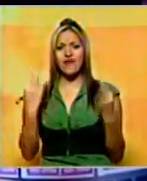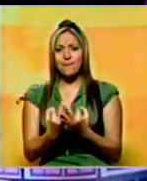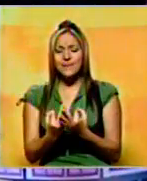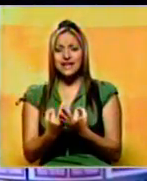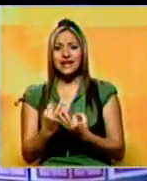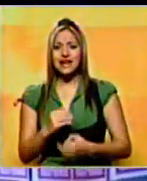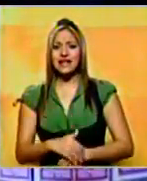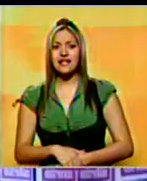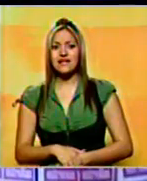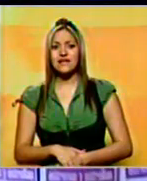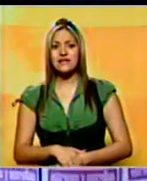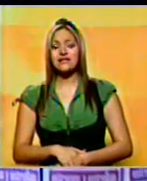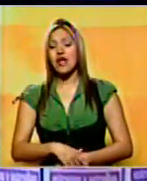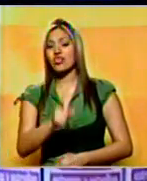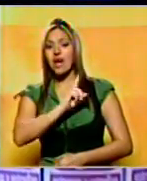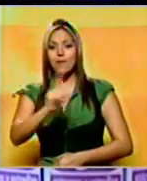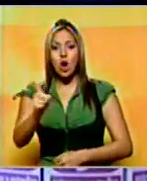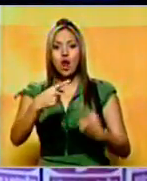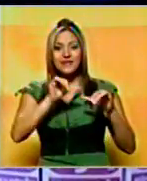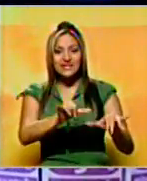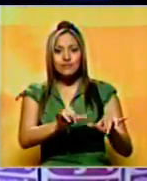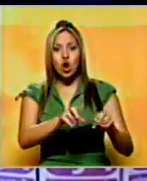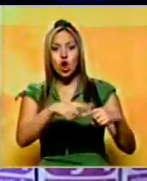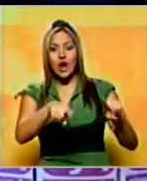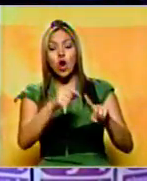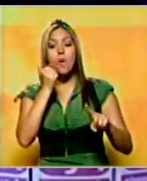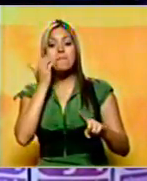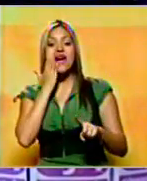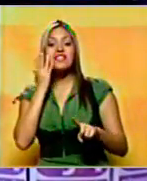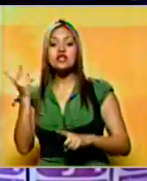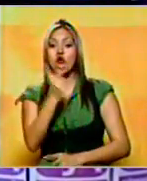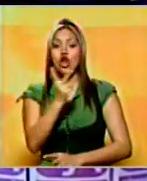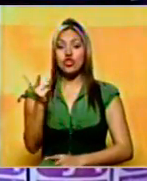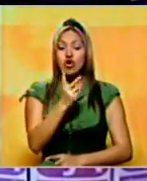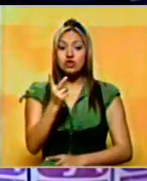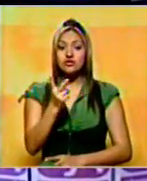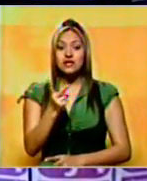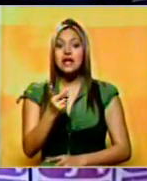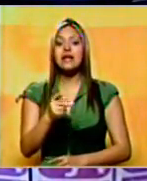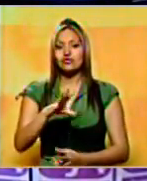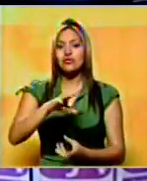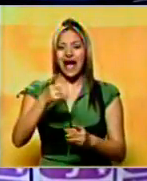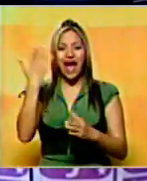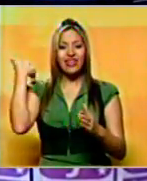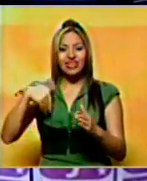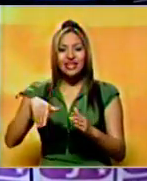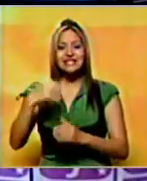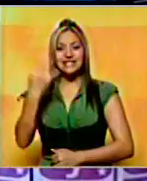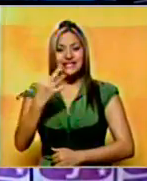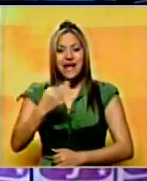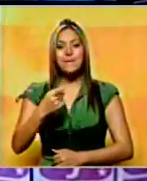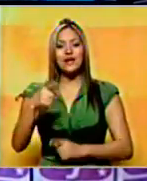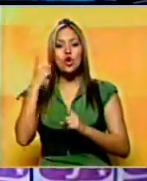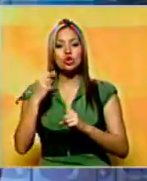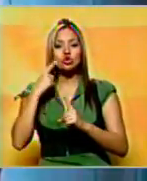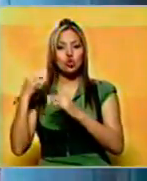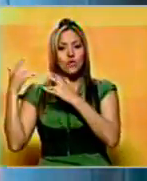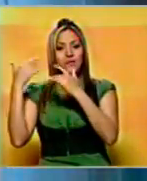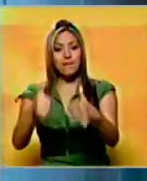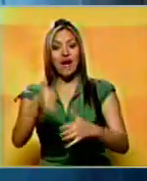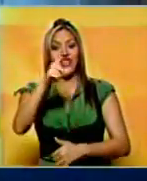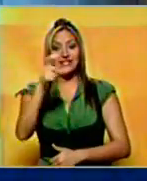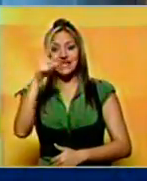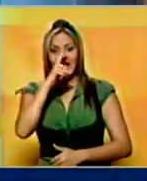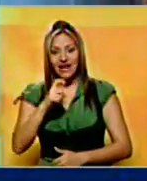inglesa. Ni el escenario ni los padrinos elegidos por los duques de Cambridge se ajustaron a las centenarias costumbres. La